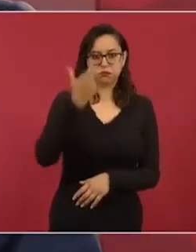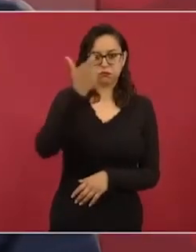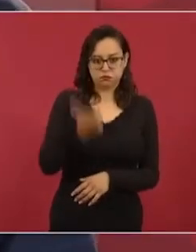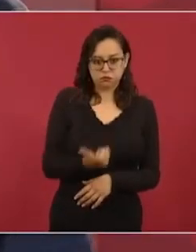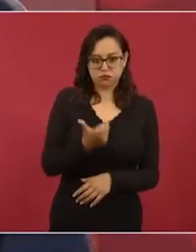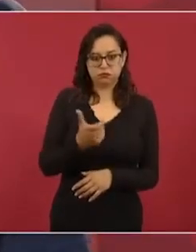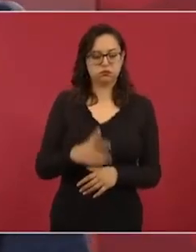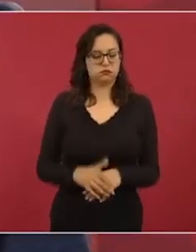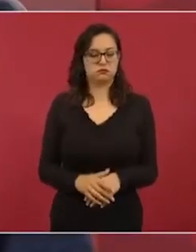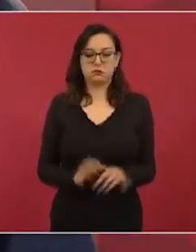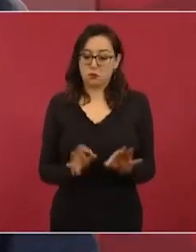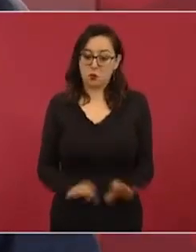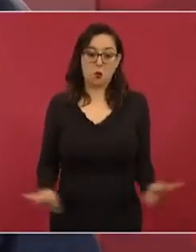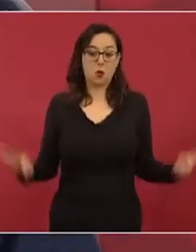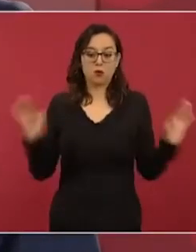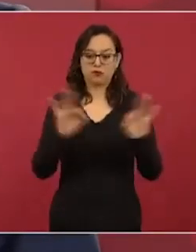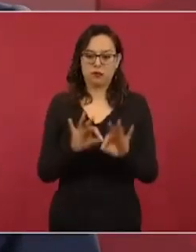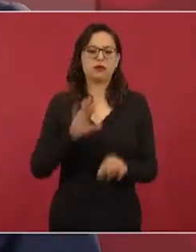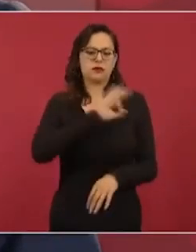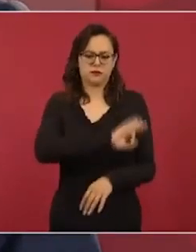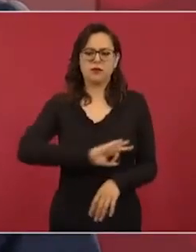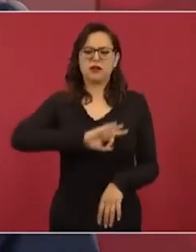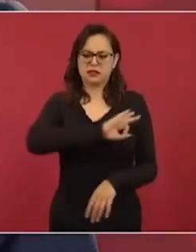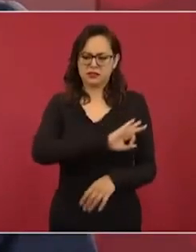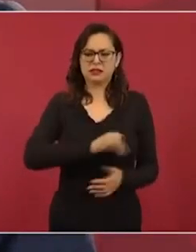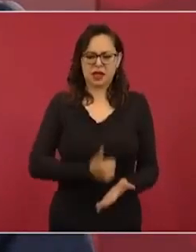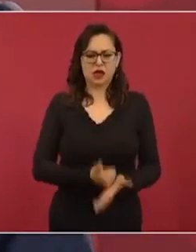para lo fundamental, para ser feliz.